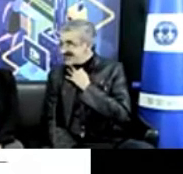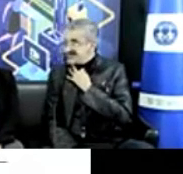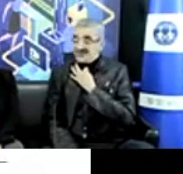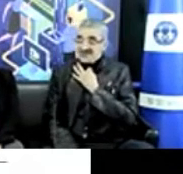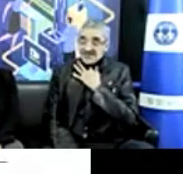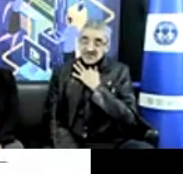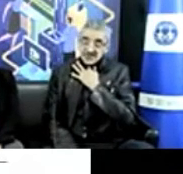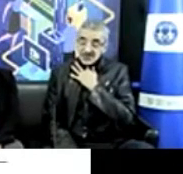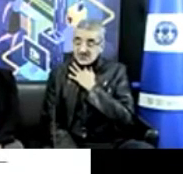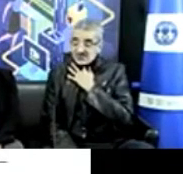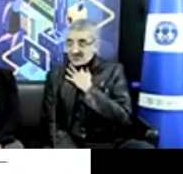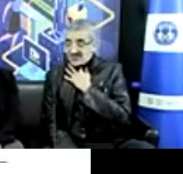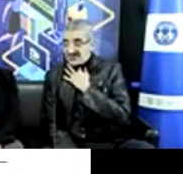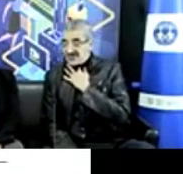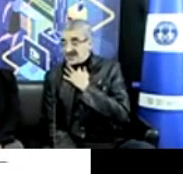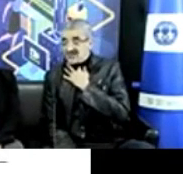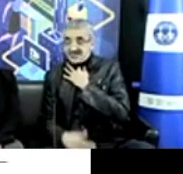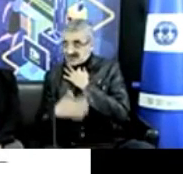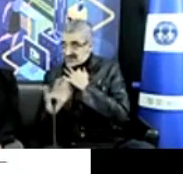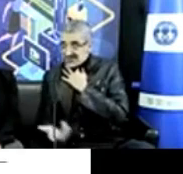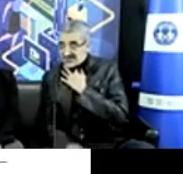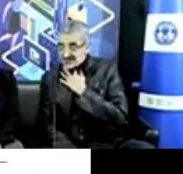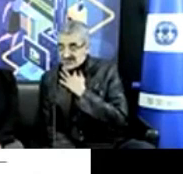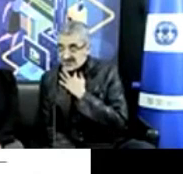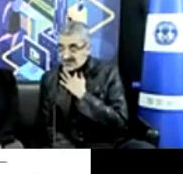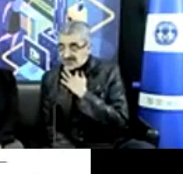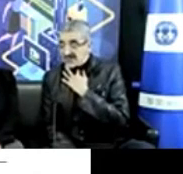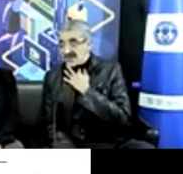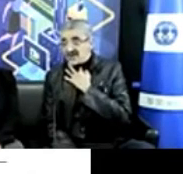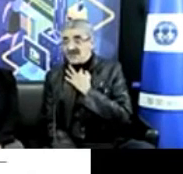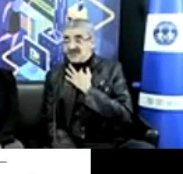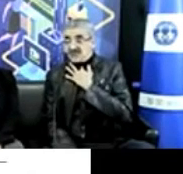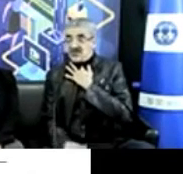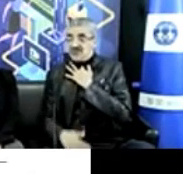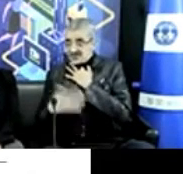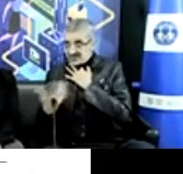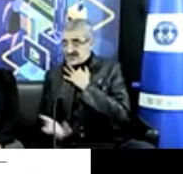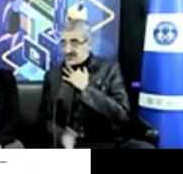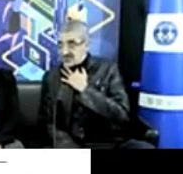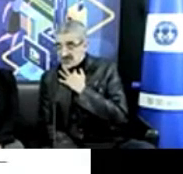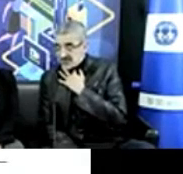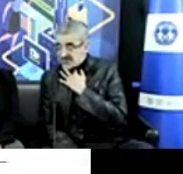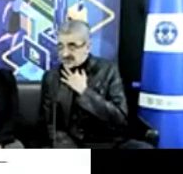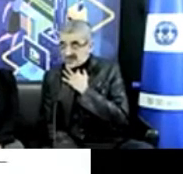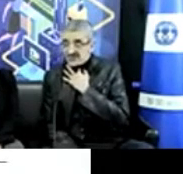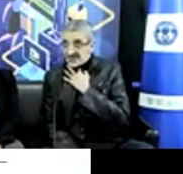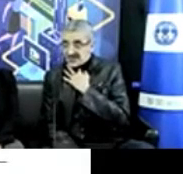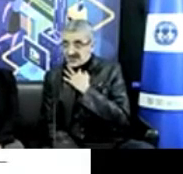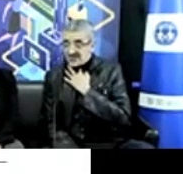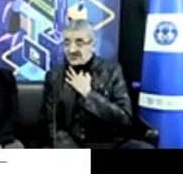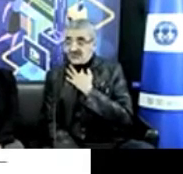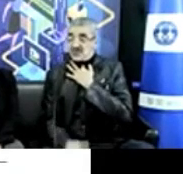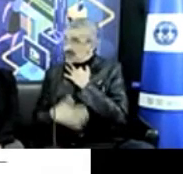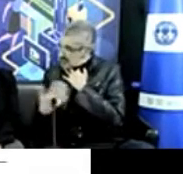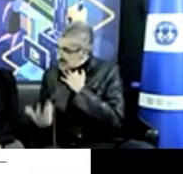pandemia, hemos tenido oportunidad de trabajar con la Secretaría de Seguridad Ciudadana, con la Universidad Autónoma de la Ciudad de